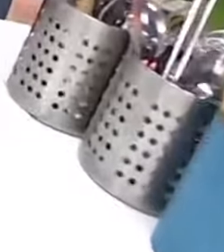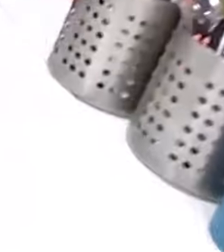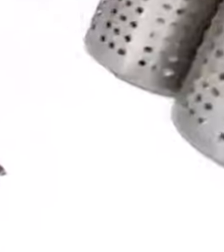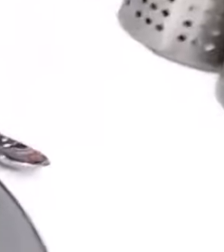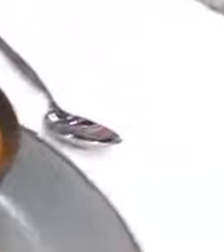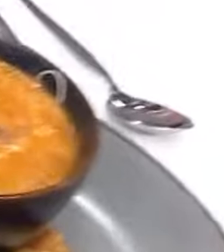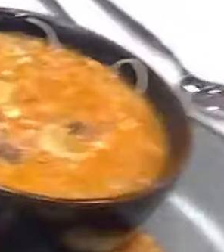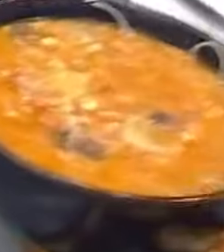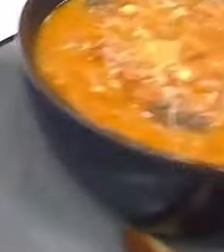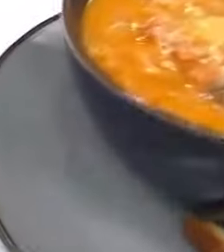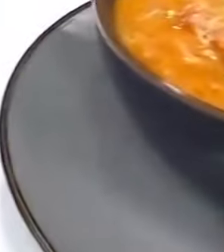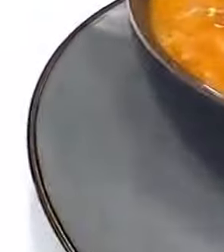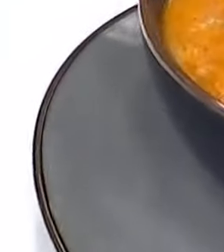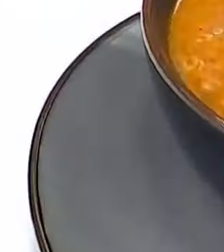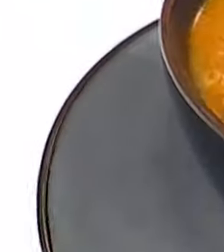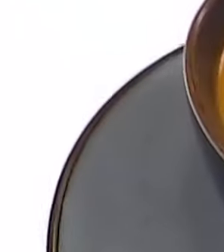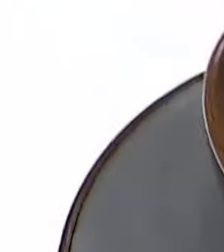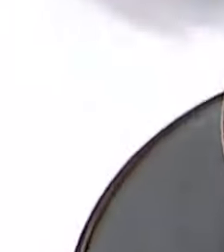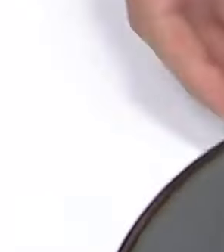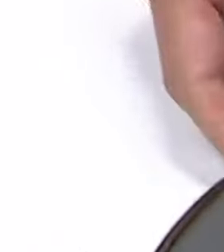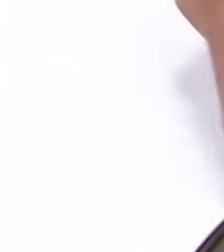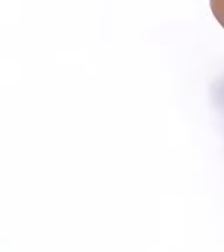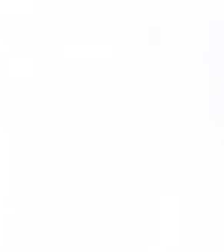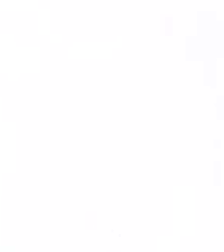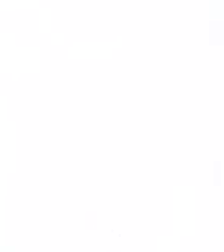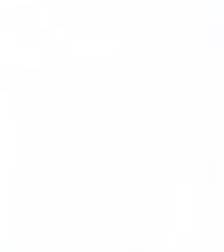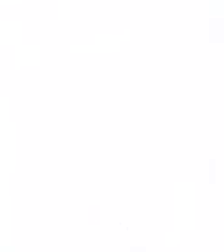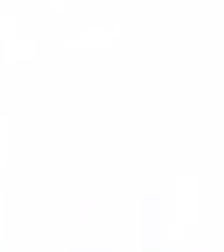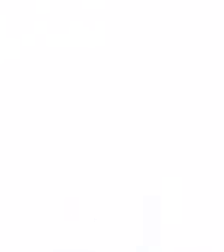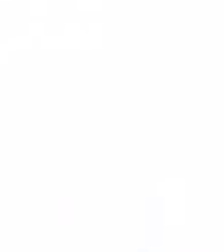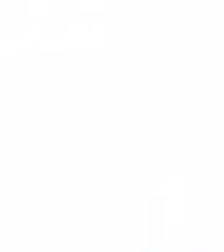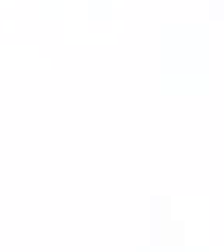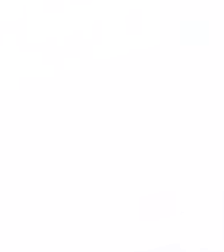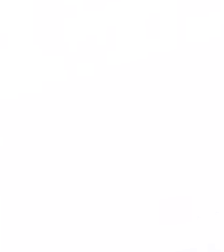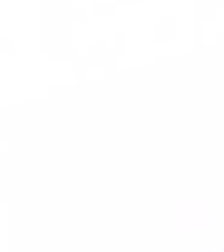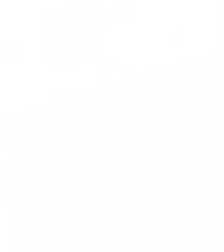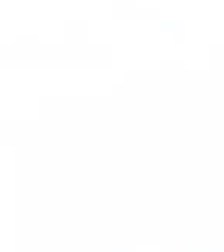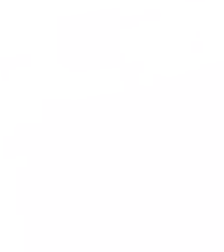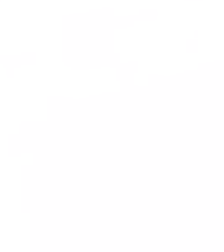que voy a agarrar mi palabra. Riquísimo. Todo está en su cocción perfecta.